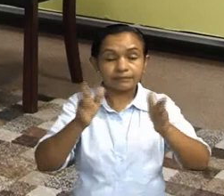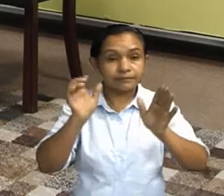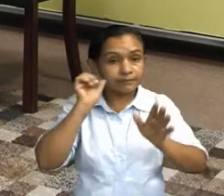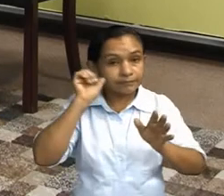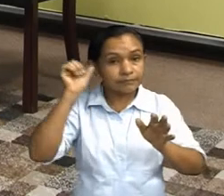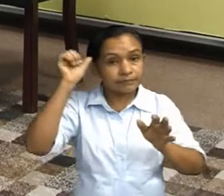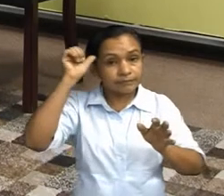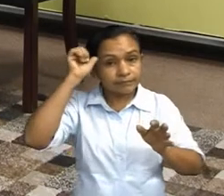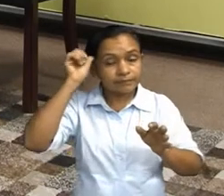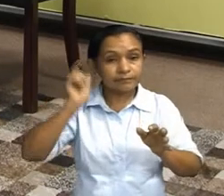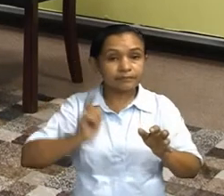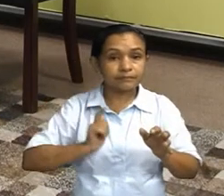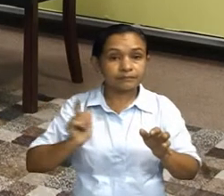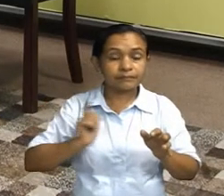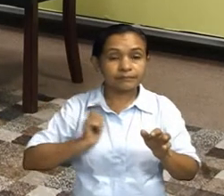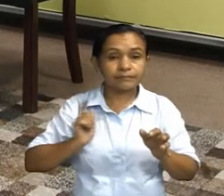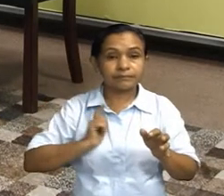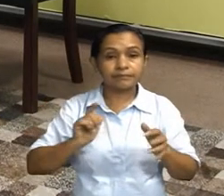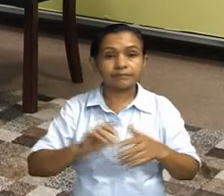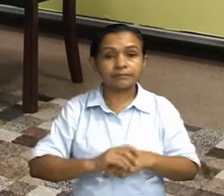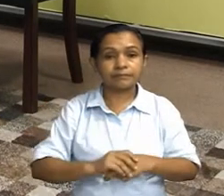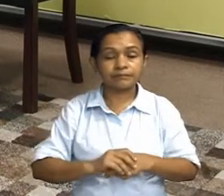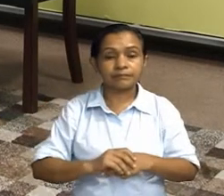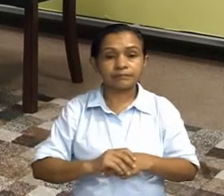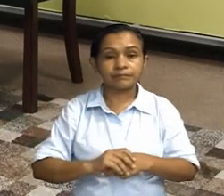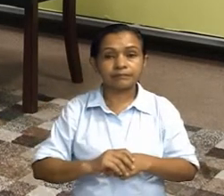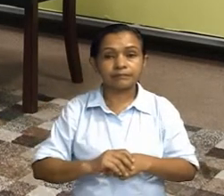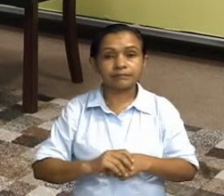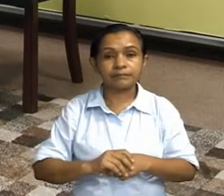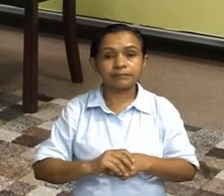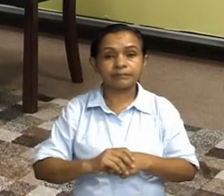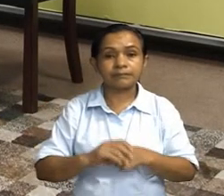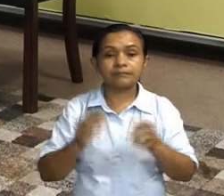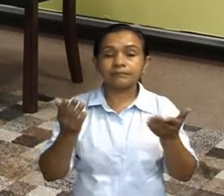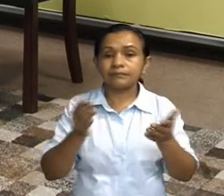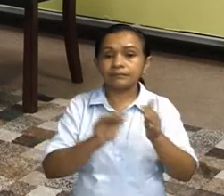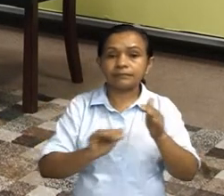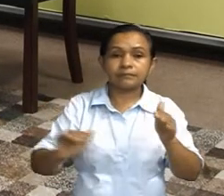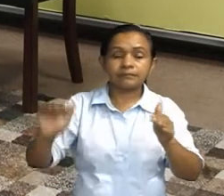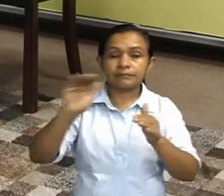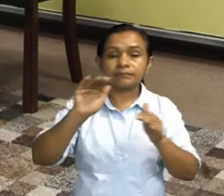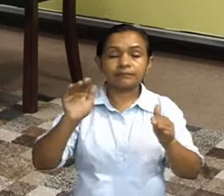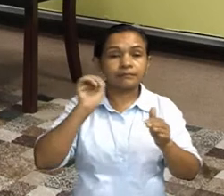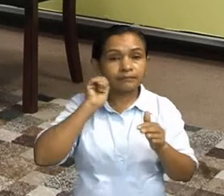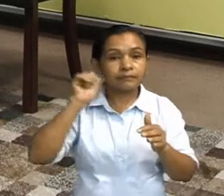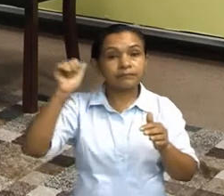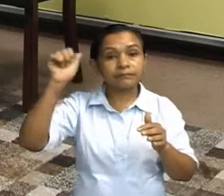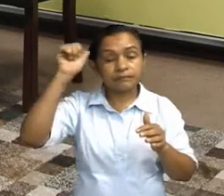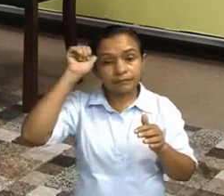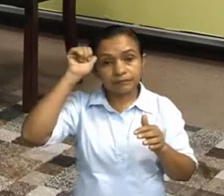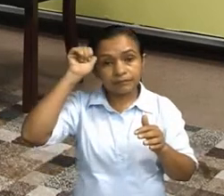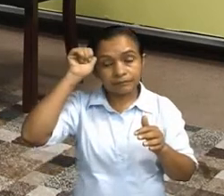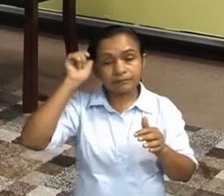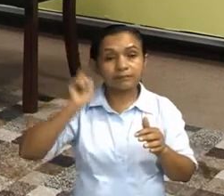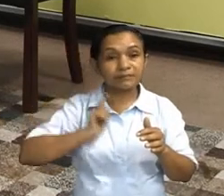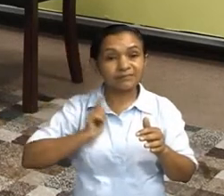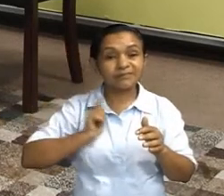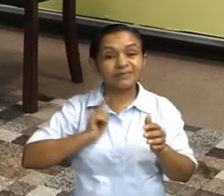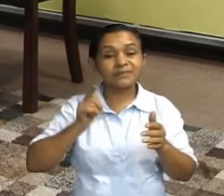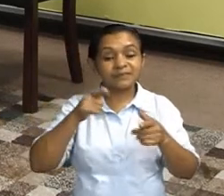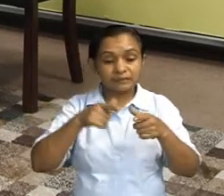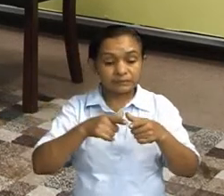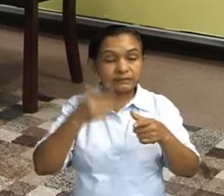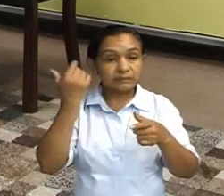han alcanzado su etapa ya de la pubertad o incluso mujeres adultas, que están expuestas o